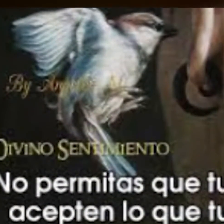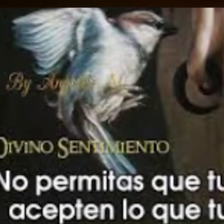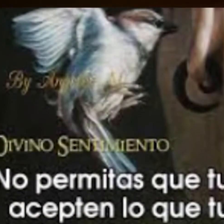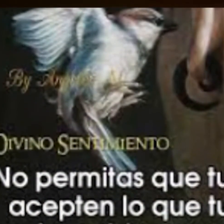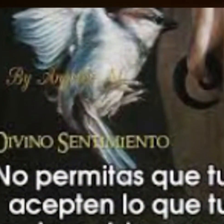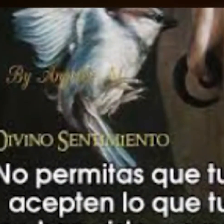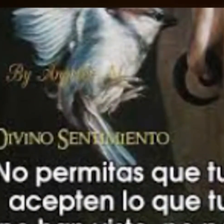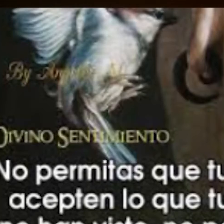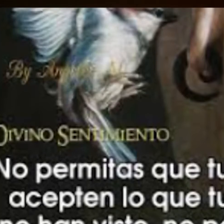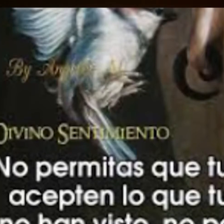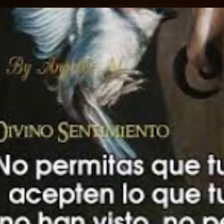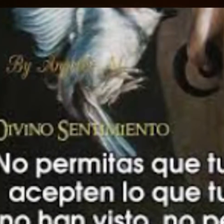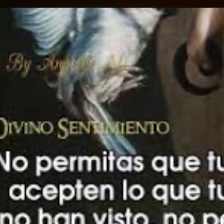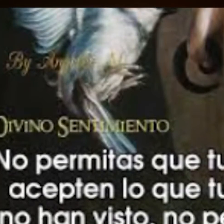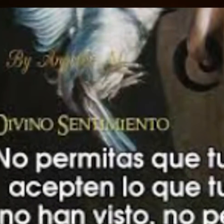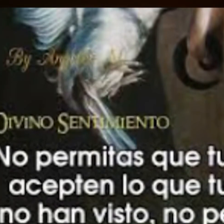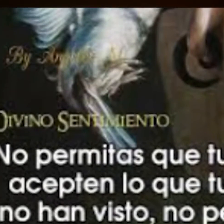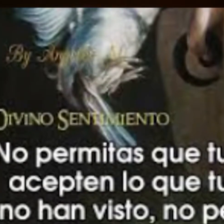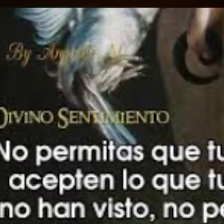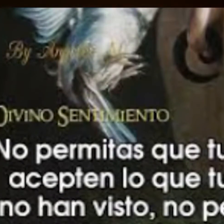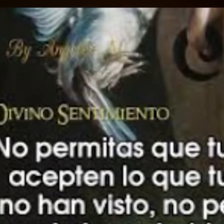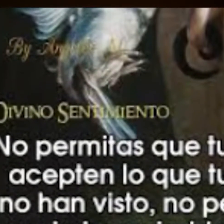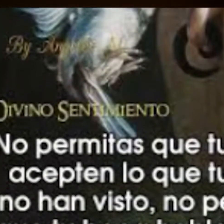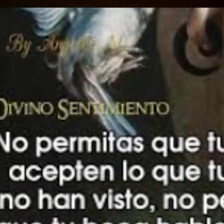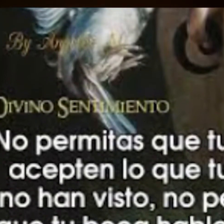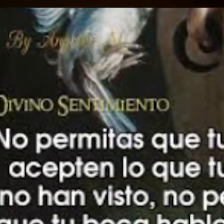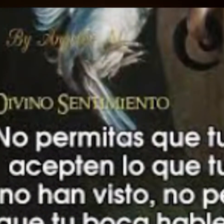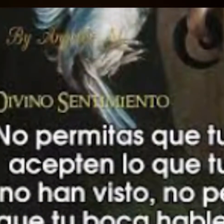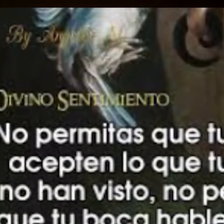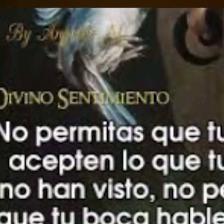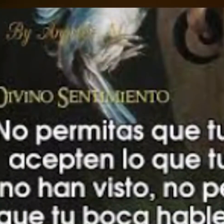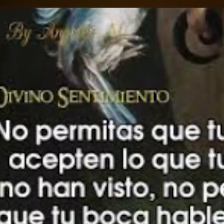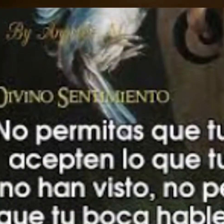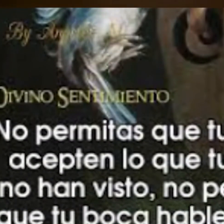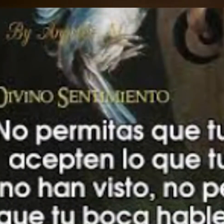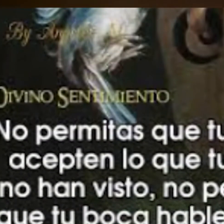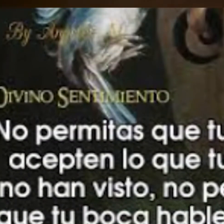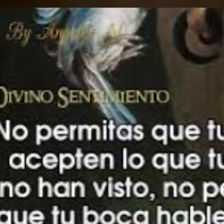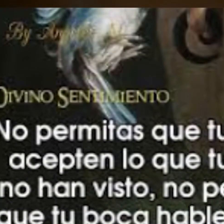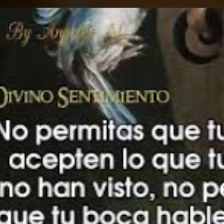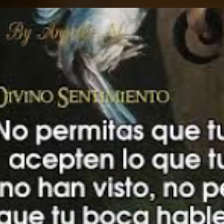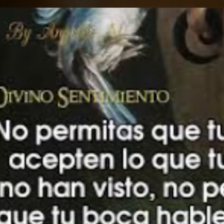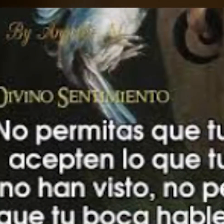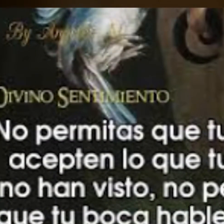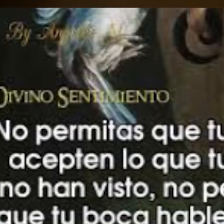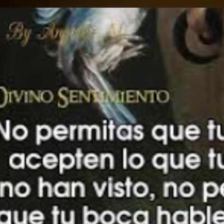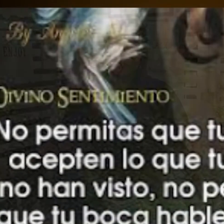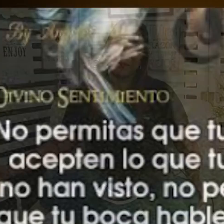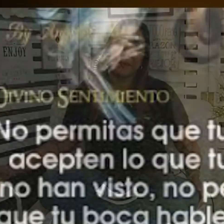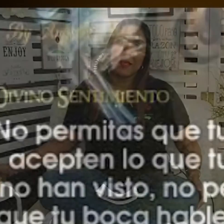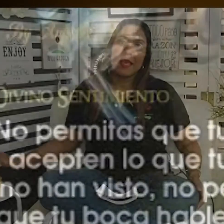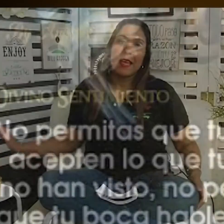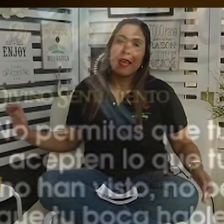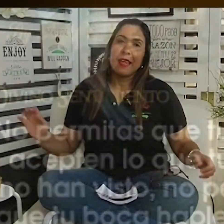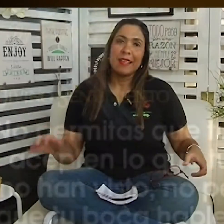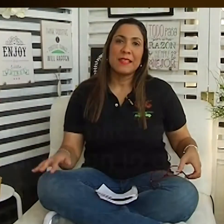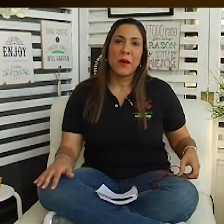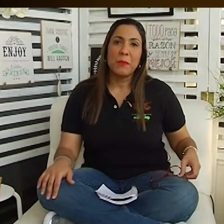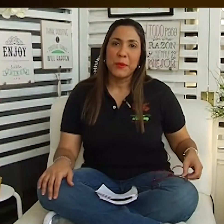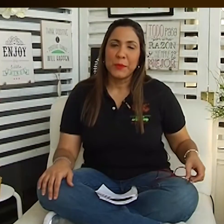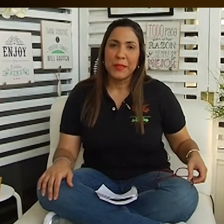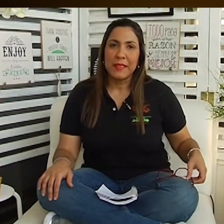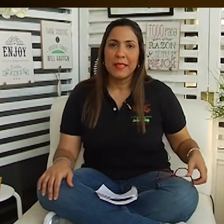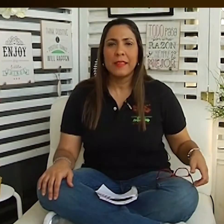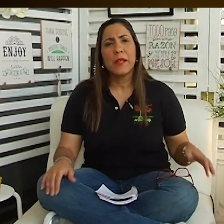tus ojos no han visto. No permitas que tu boca hable lo que tu corazón no ha sentido. En